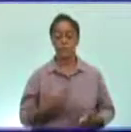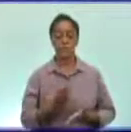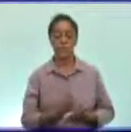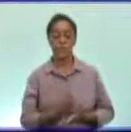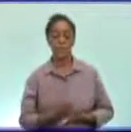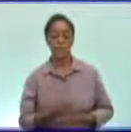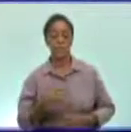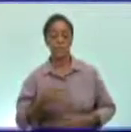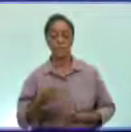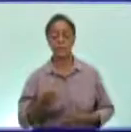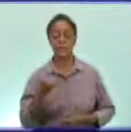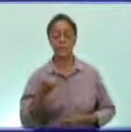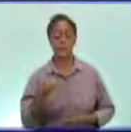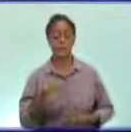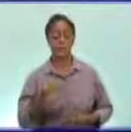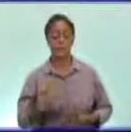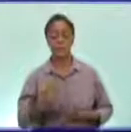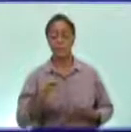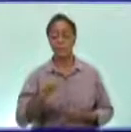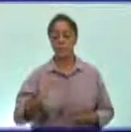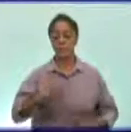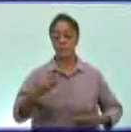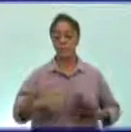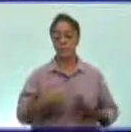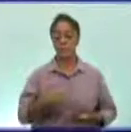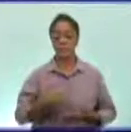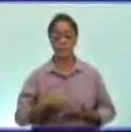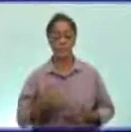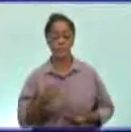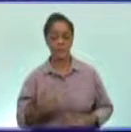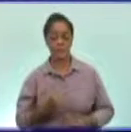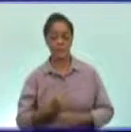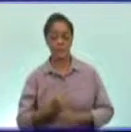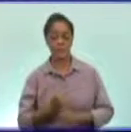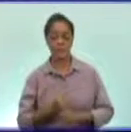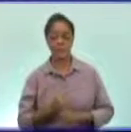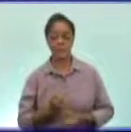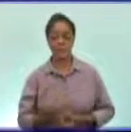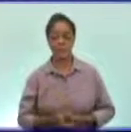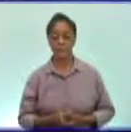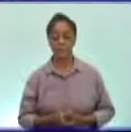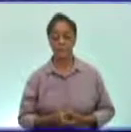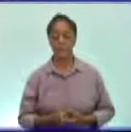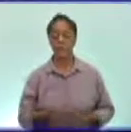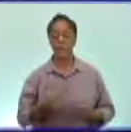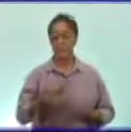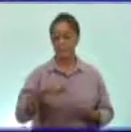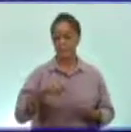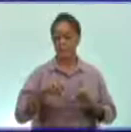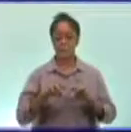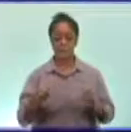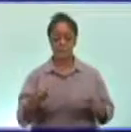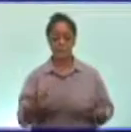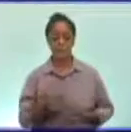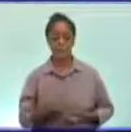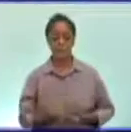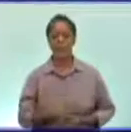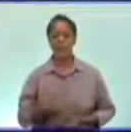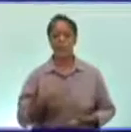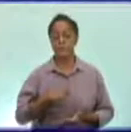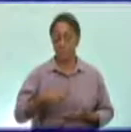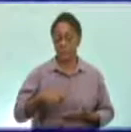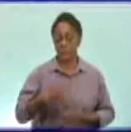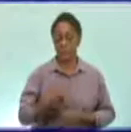independiente, les propongo una actividad donde van a trabajar la redacción. Y como van a trabajar